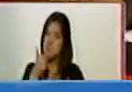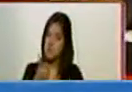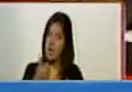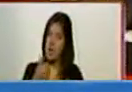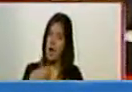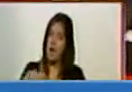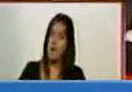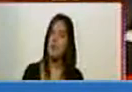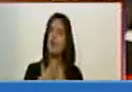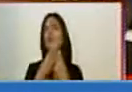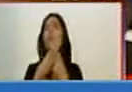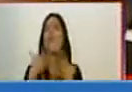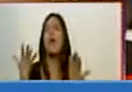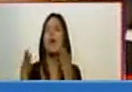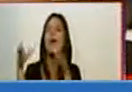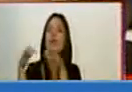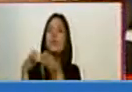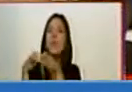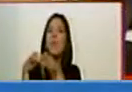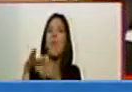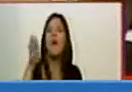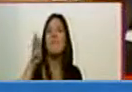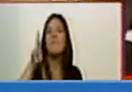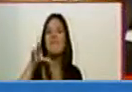mundo de los BRICS.